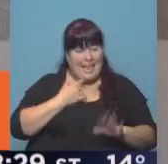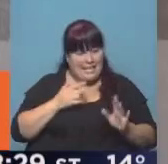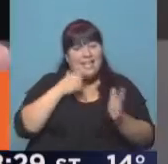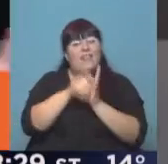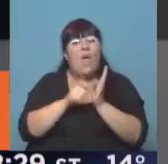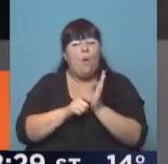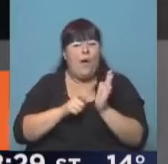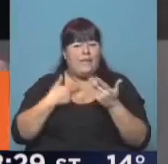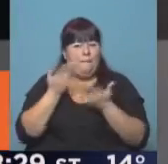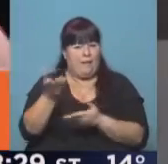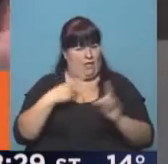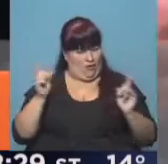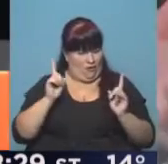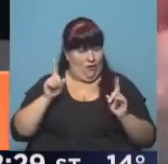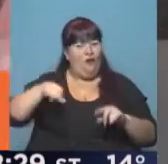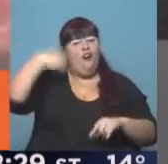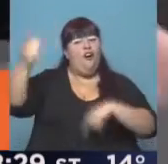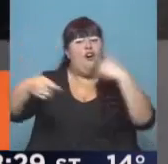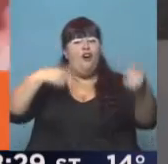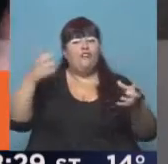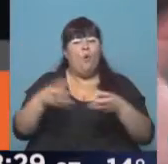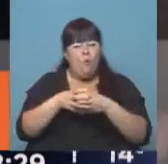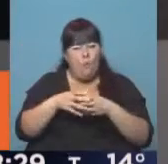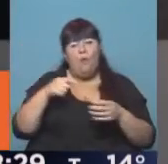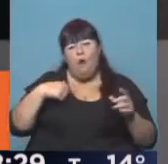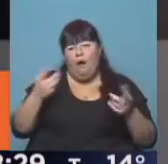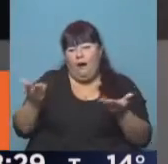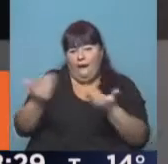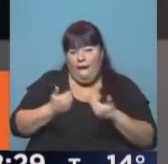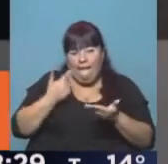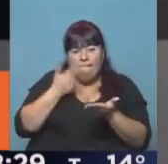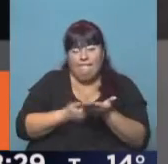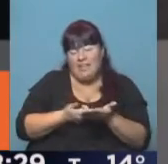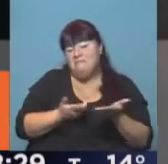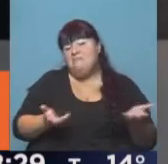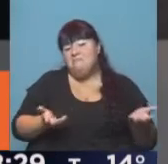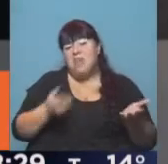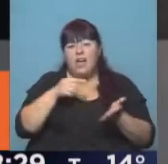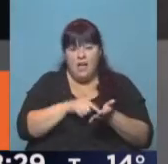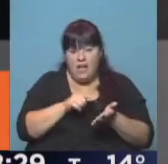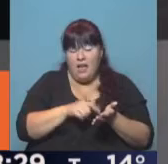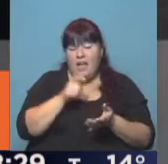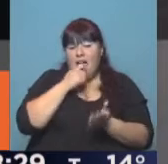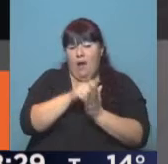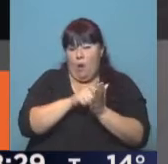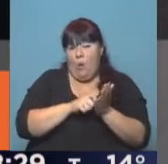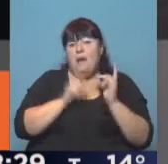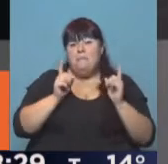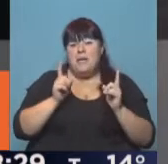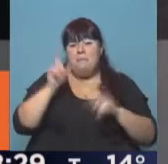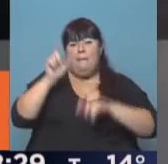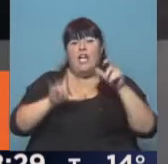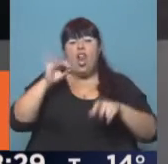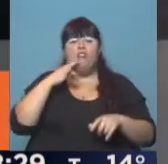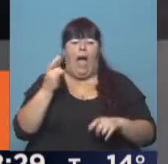de encuestas que nos mandamos hacer nosotros que hicieron otros grupos y que nosotros pudimos tener acceso y en la cual le digamos este hasta la propia